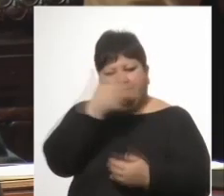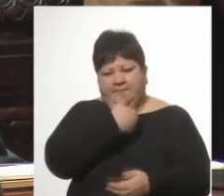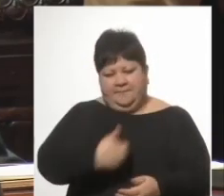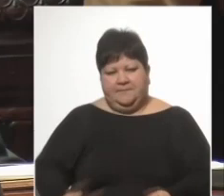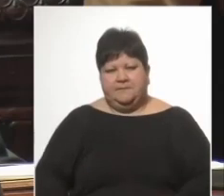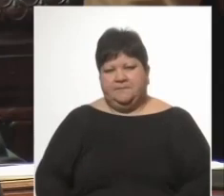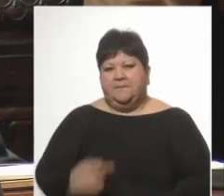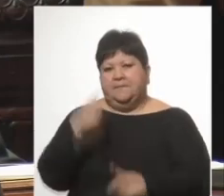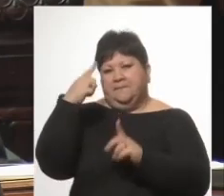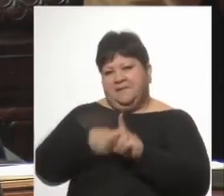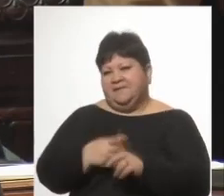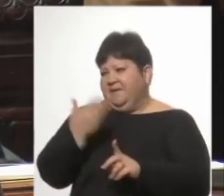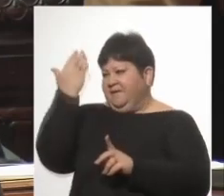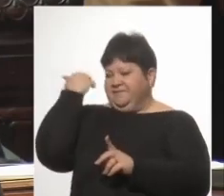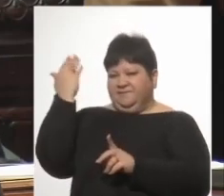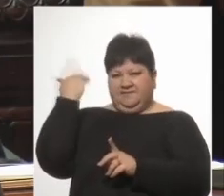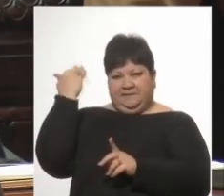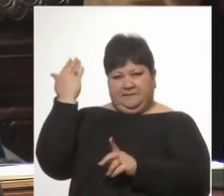meses anteriores.